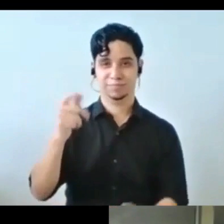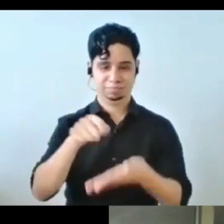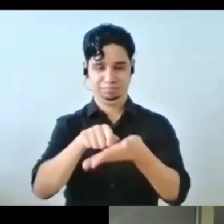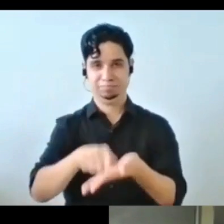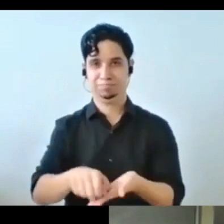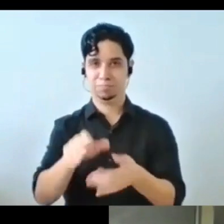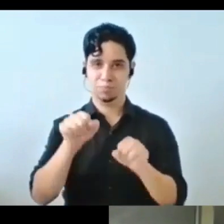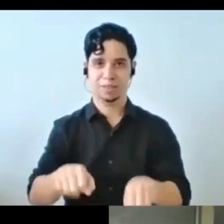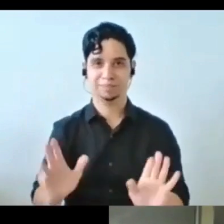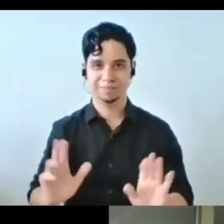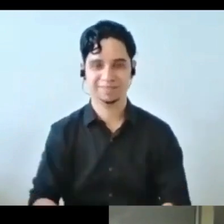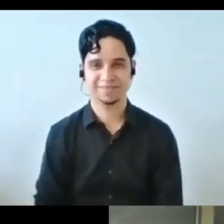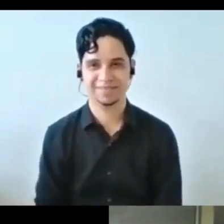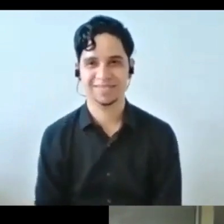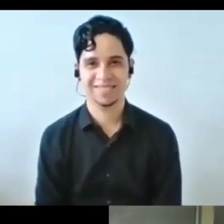contar.